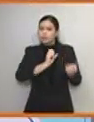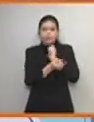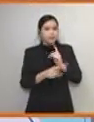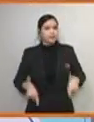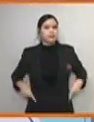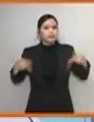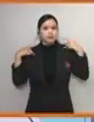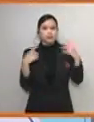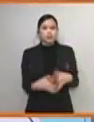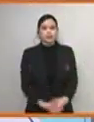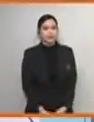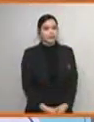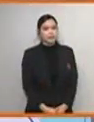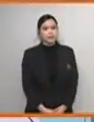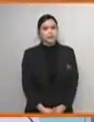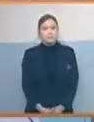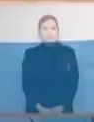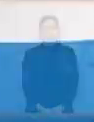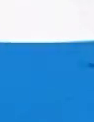cambia la vida.